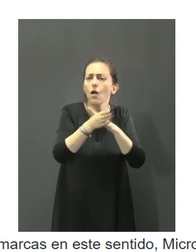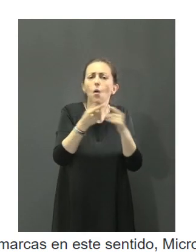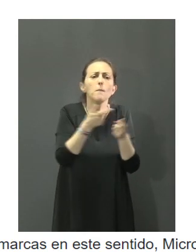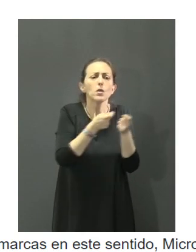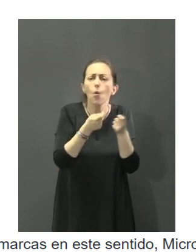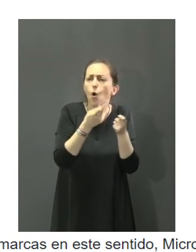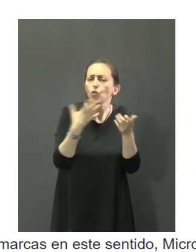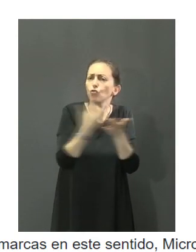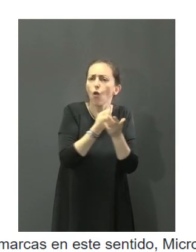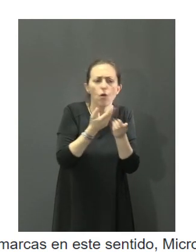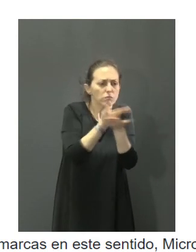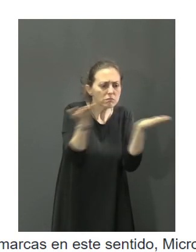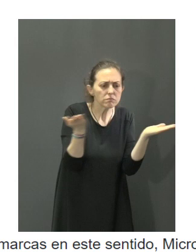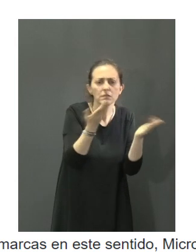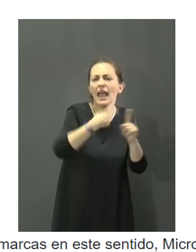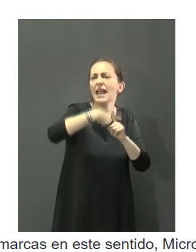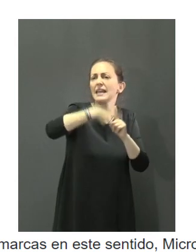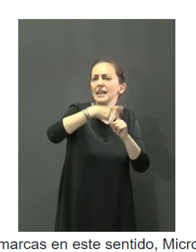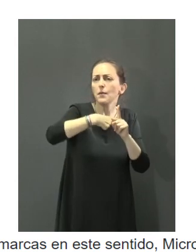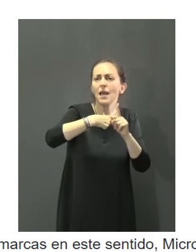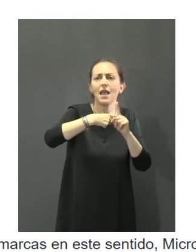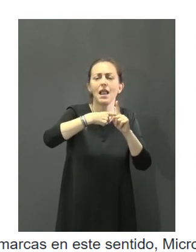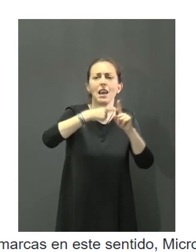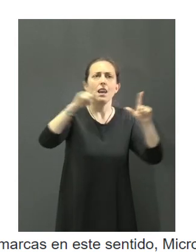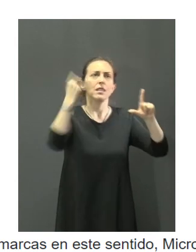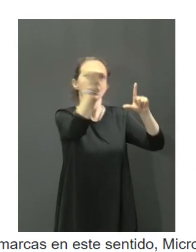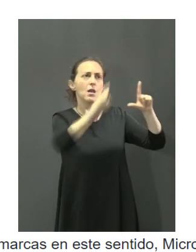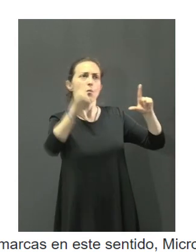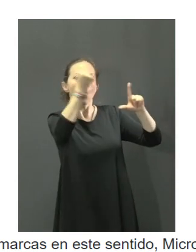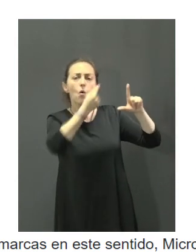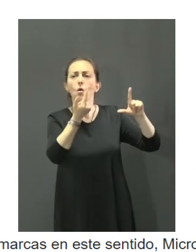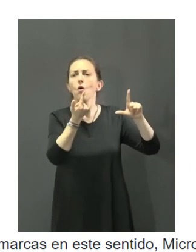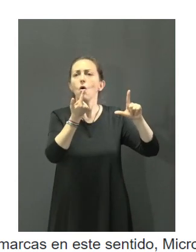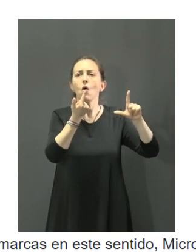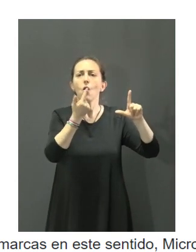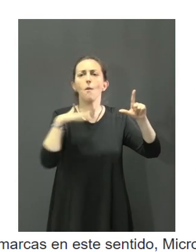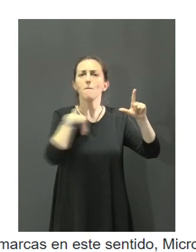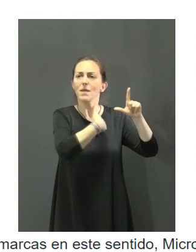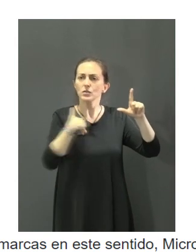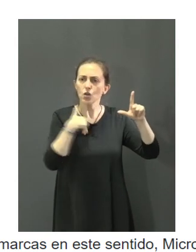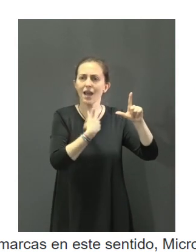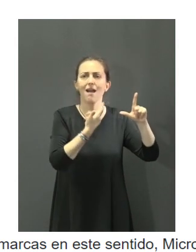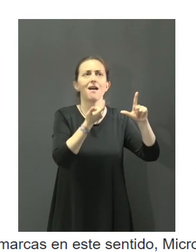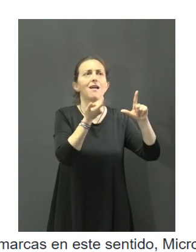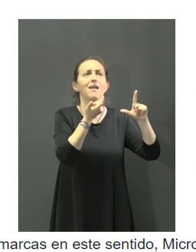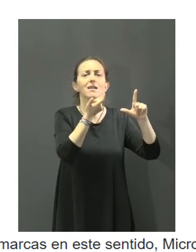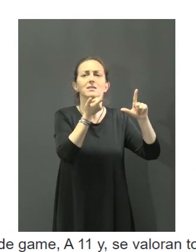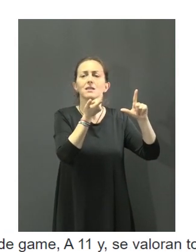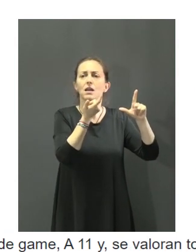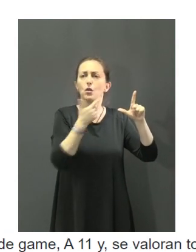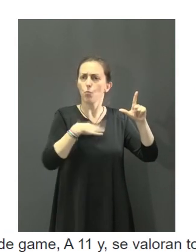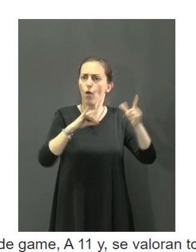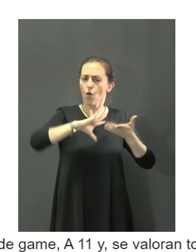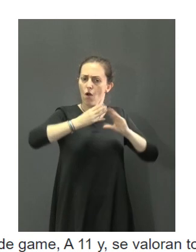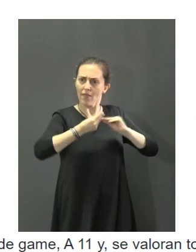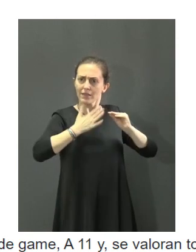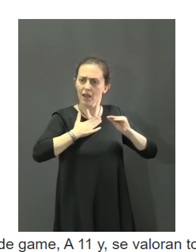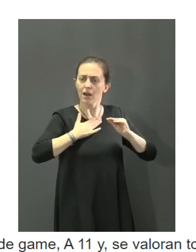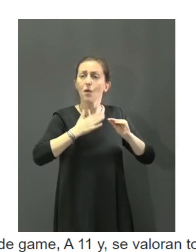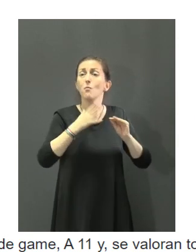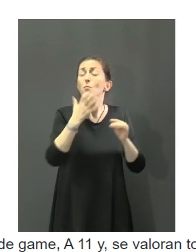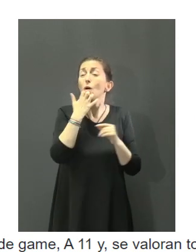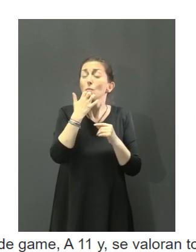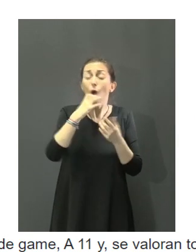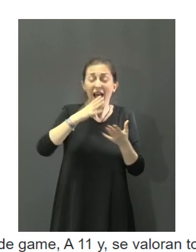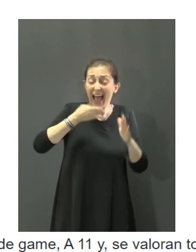un videojuego, desde los niveles de gráfico, los niveles de personalización del propio videojuego. En este sentido, el